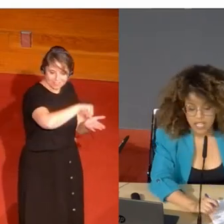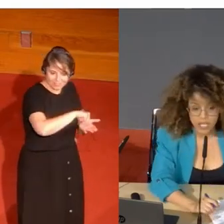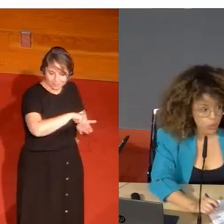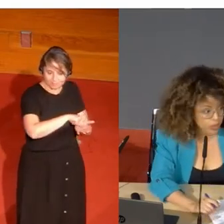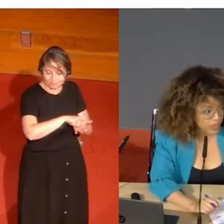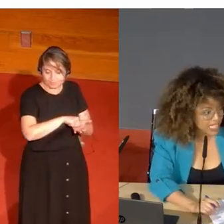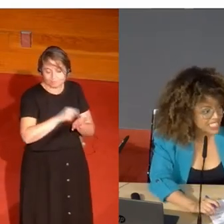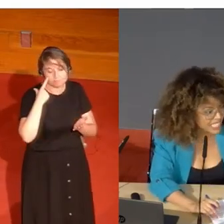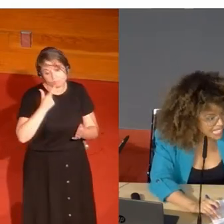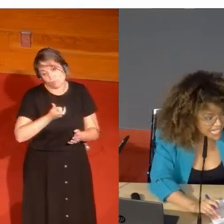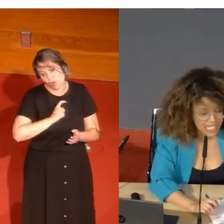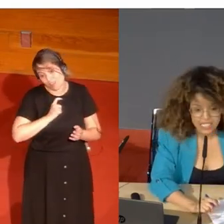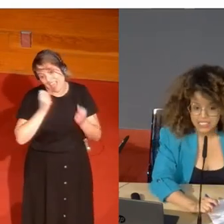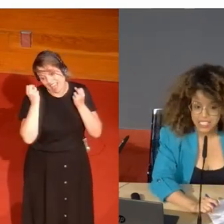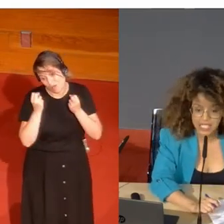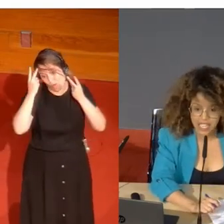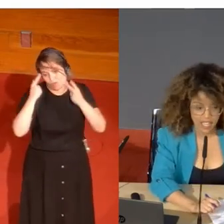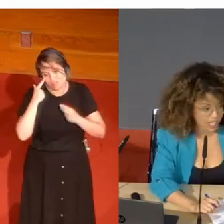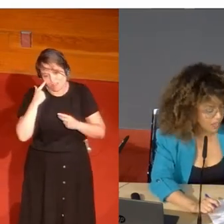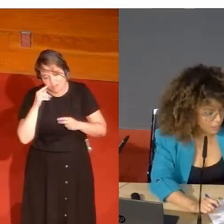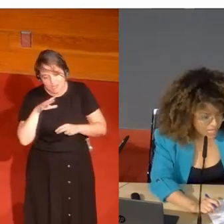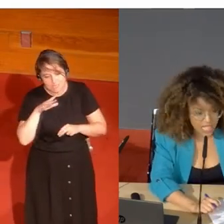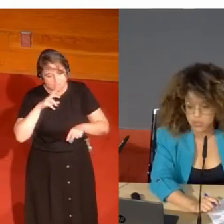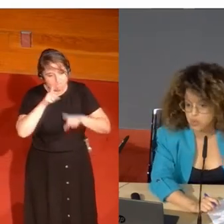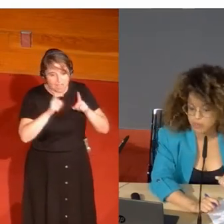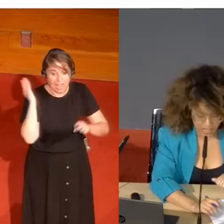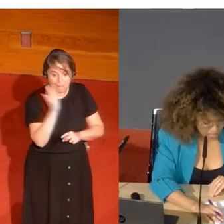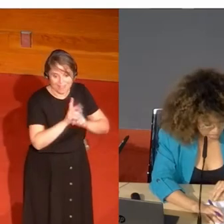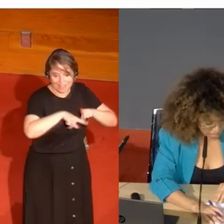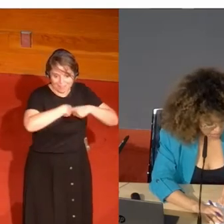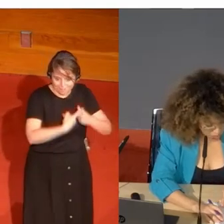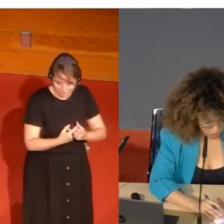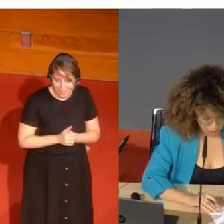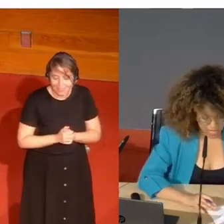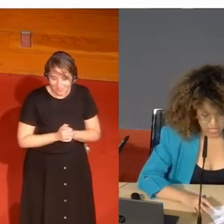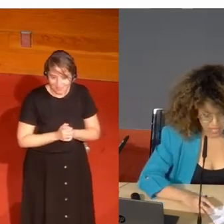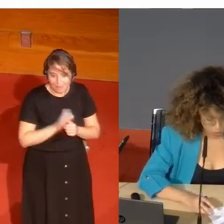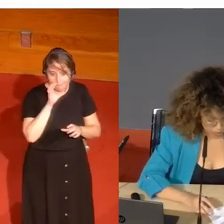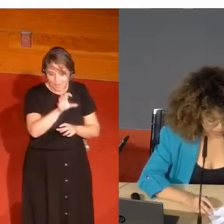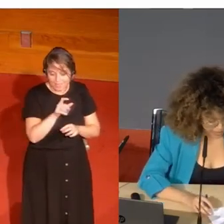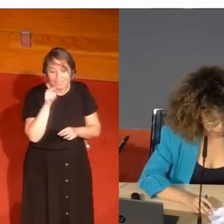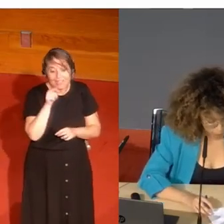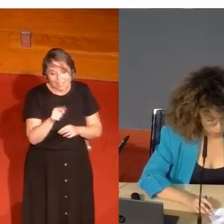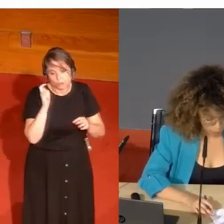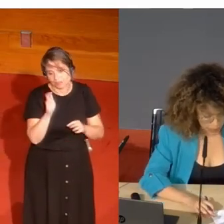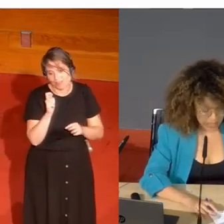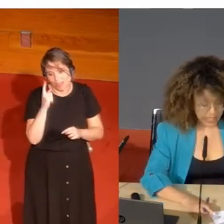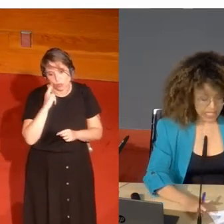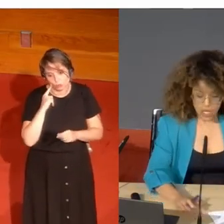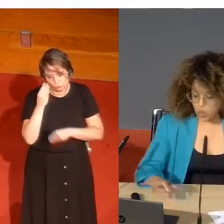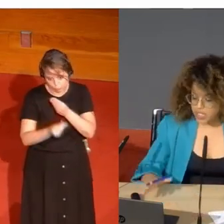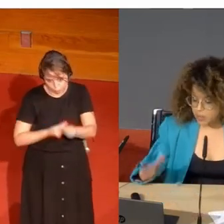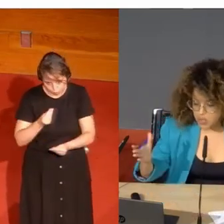guardia Revolucionaria se encarga de ir a amenazar a sus familiares dentro del país esa es una práctica muy